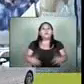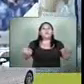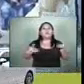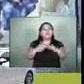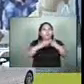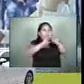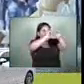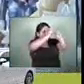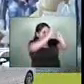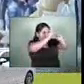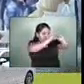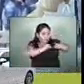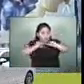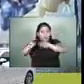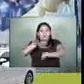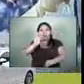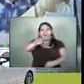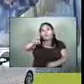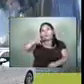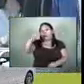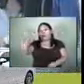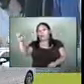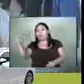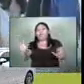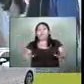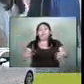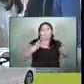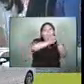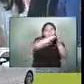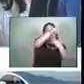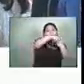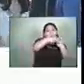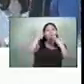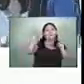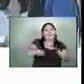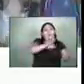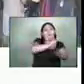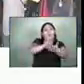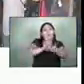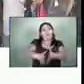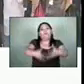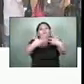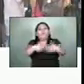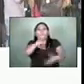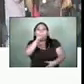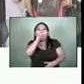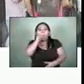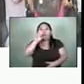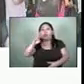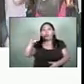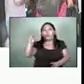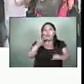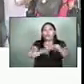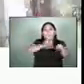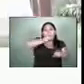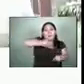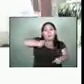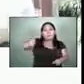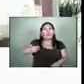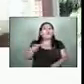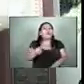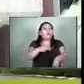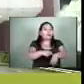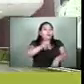orientaron 4 millones de dólares para un programa en el que el gobierno pagará a las empresas privadas 200 dólares mensuales durante tres